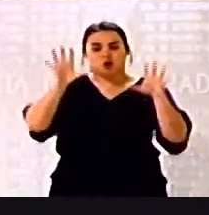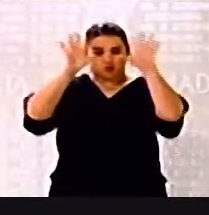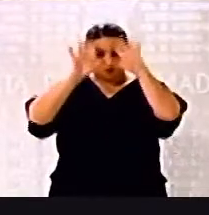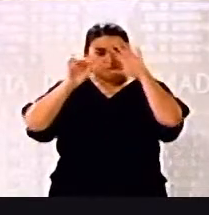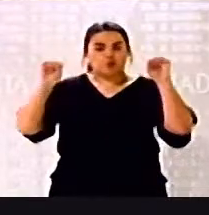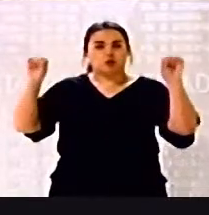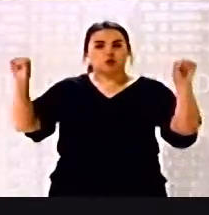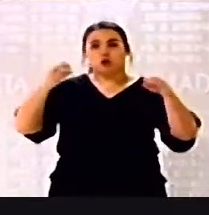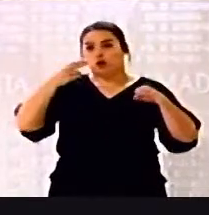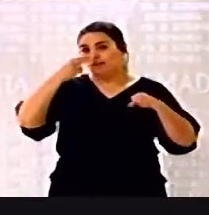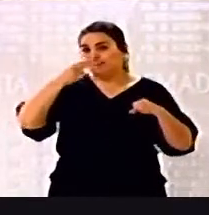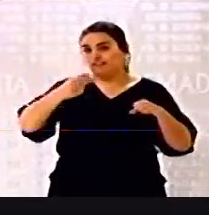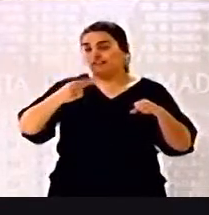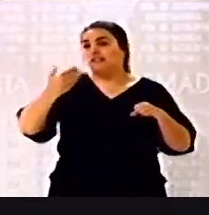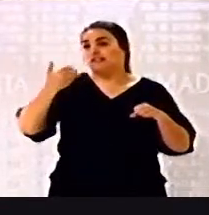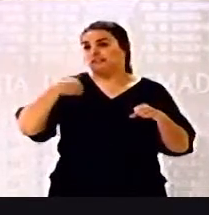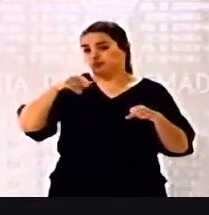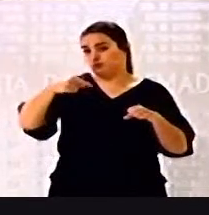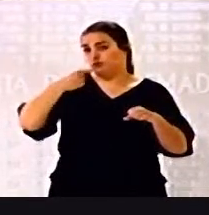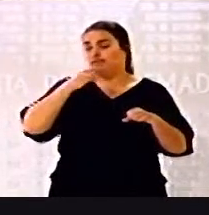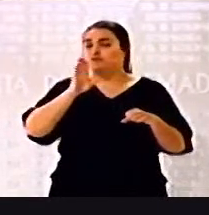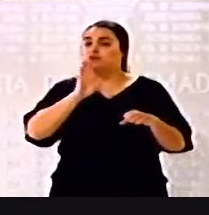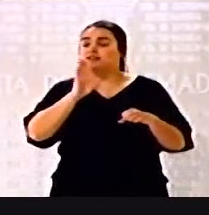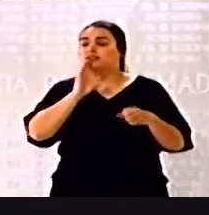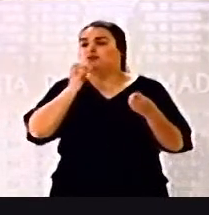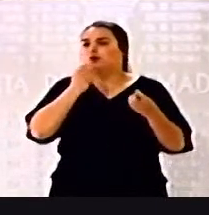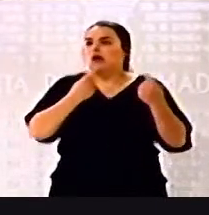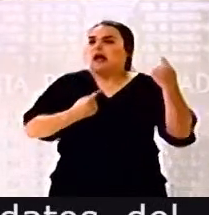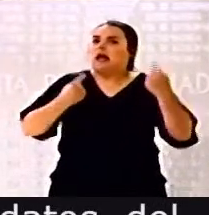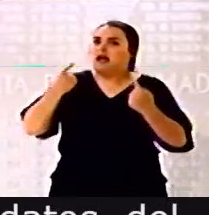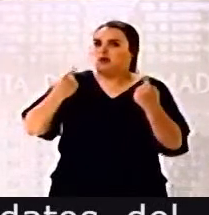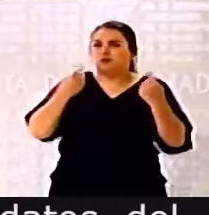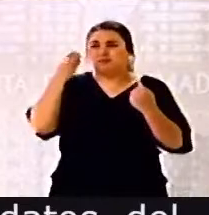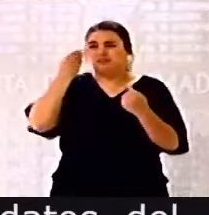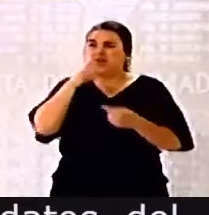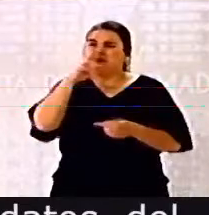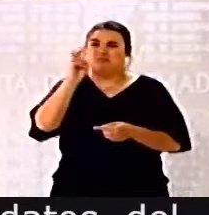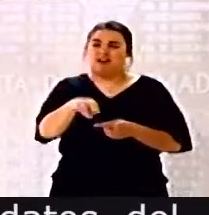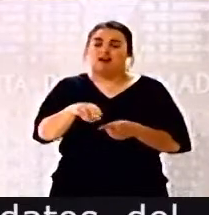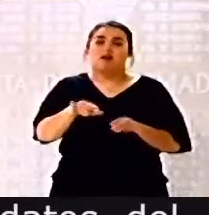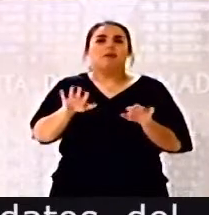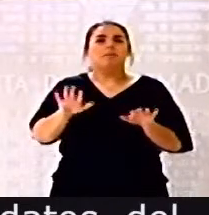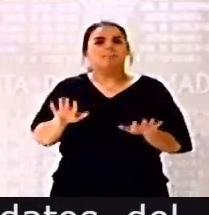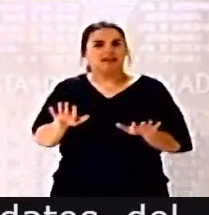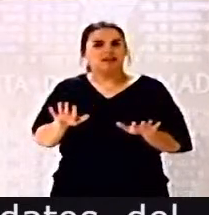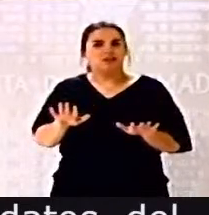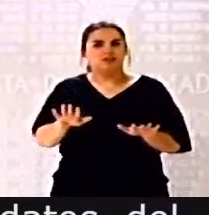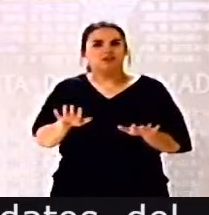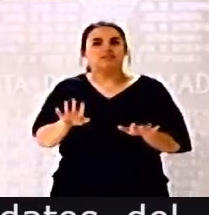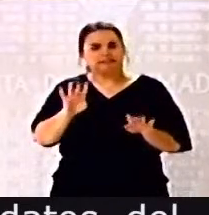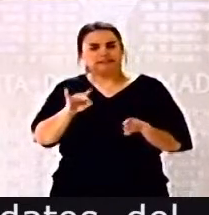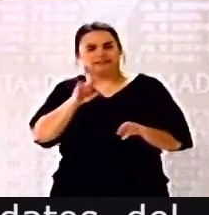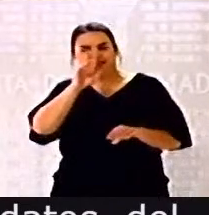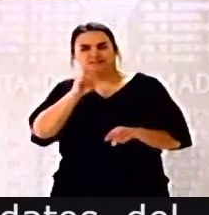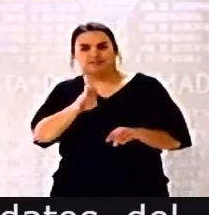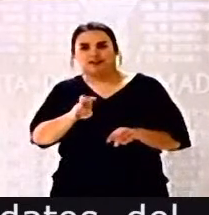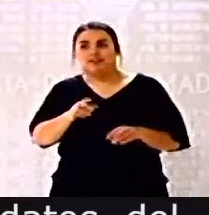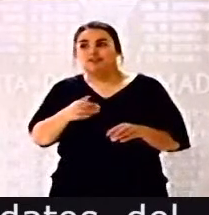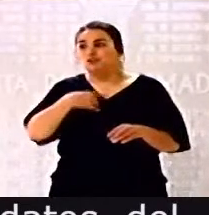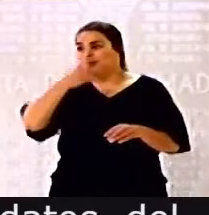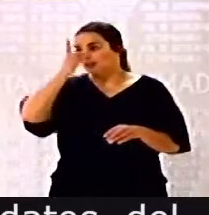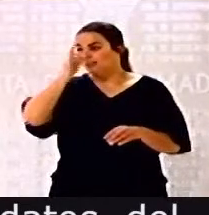de visita, que ya también usted señalaba, bueno, habrá quien haya pensado que no sirve para nada, pero sí ha servido. No sé si hay algún